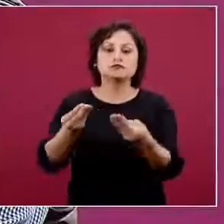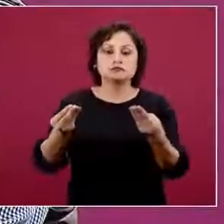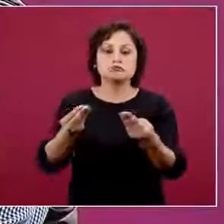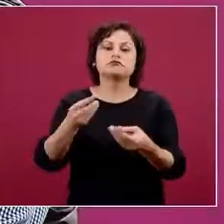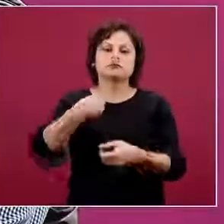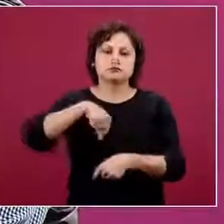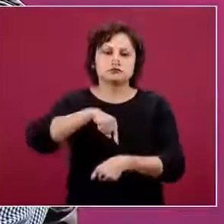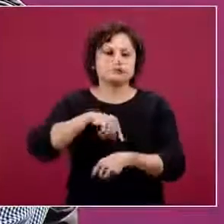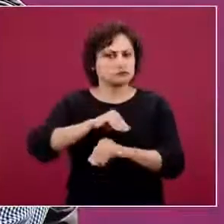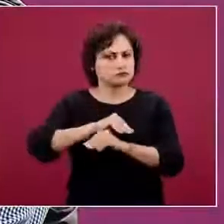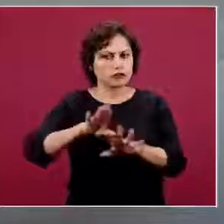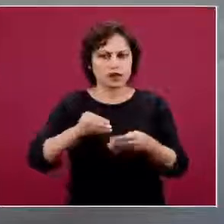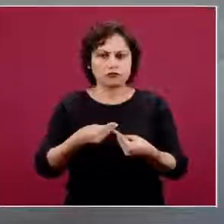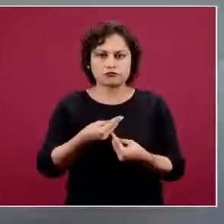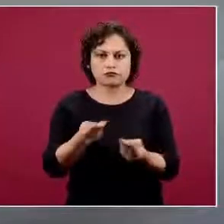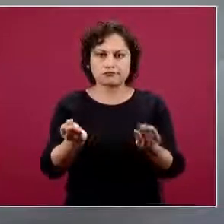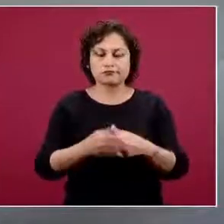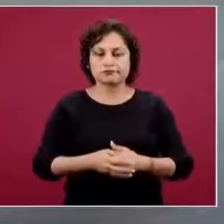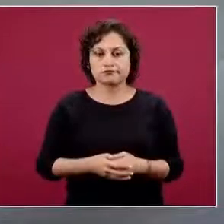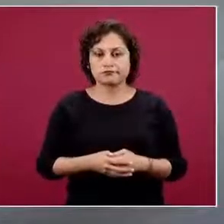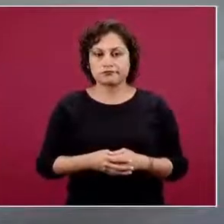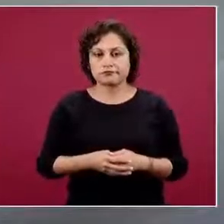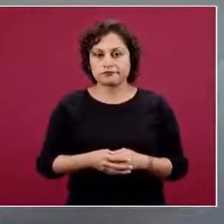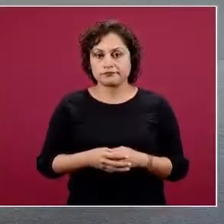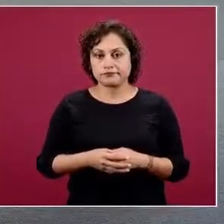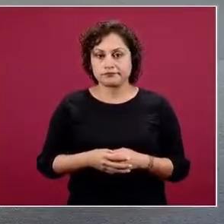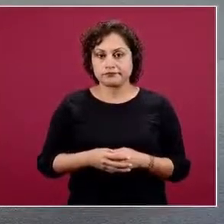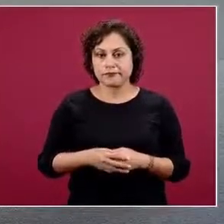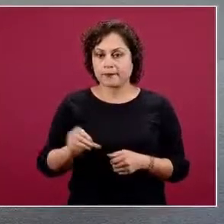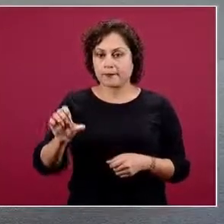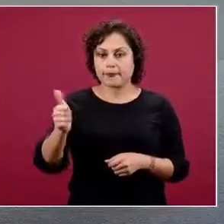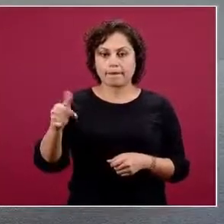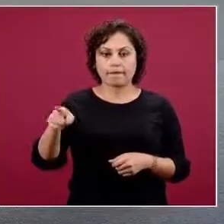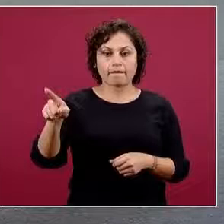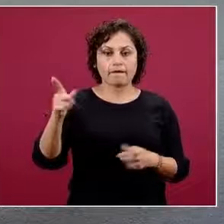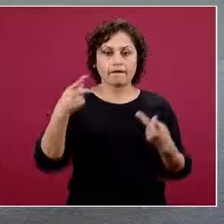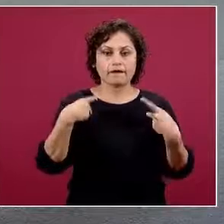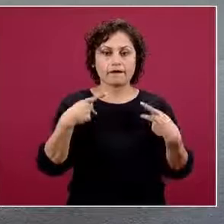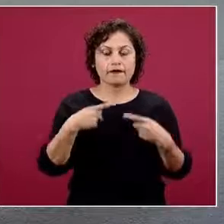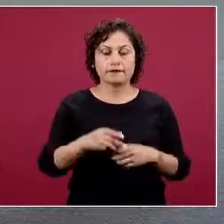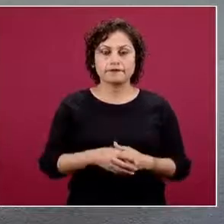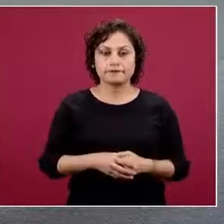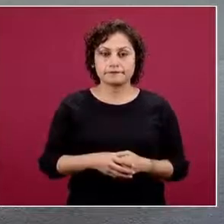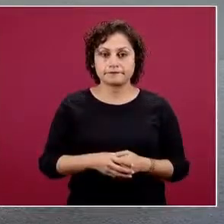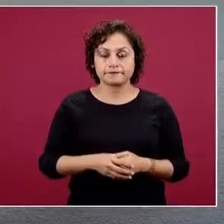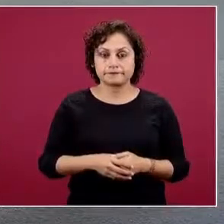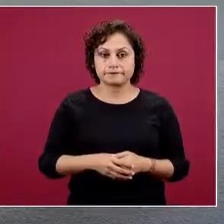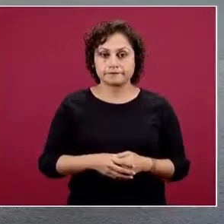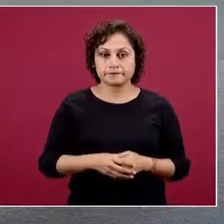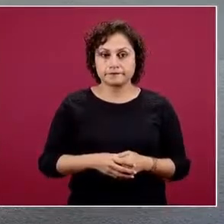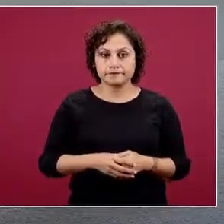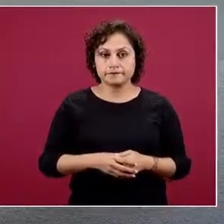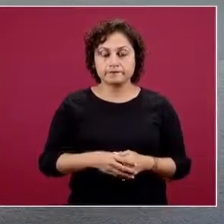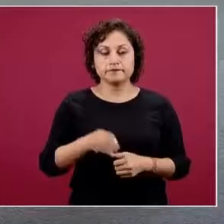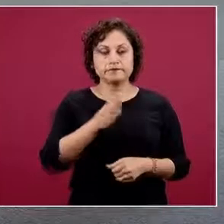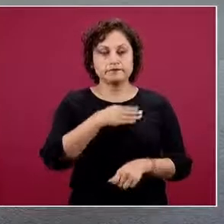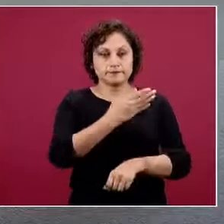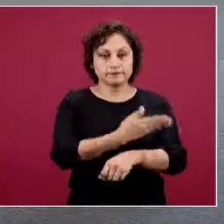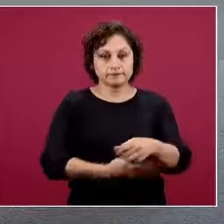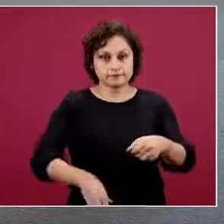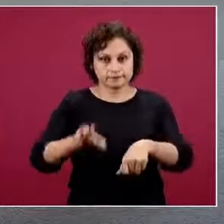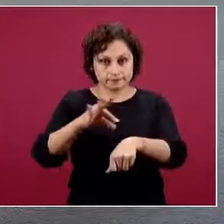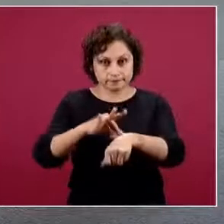haremos del conocimiento público. ¿Sí? Habríamos levantado la mano creo de este lado y luego de este lado. Muy buenas tardes,